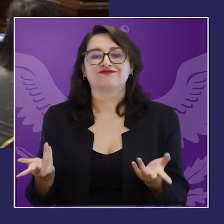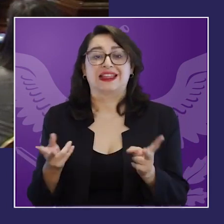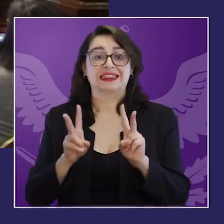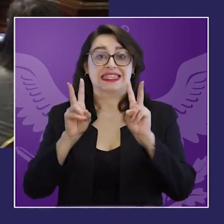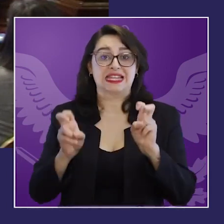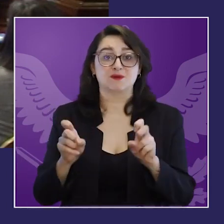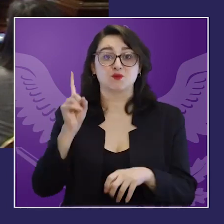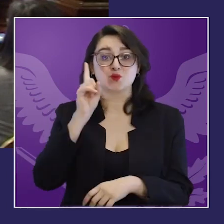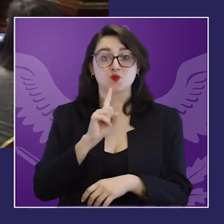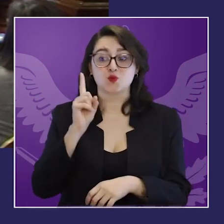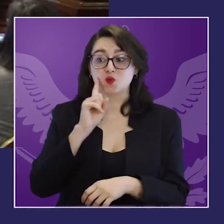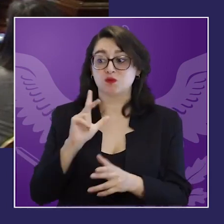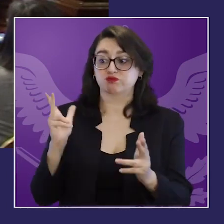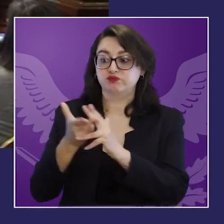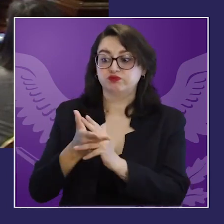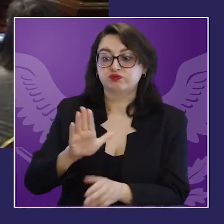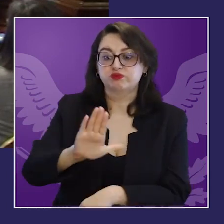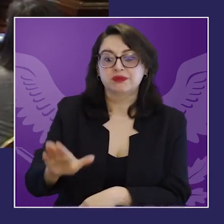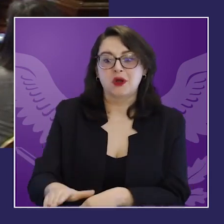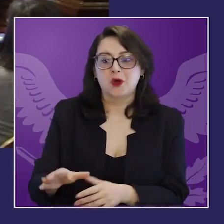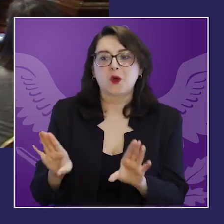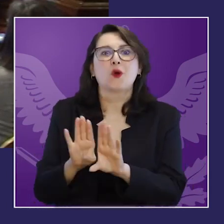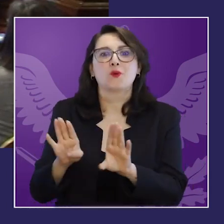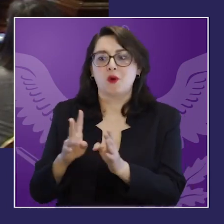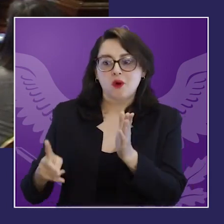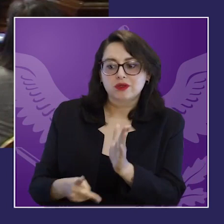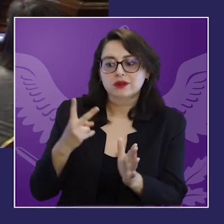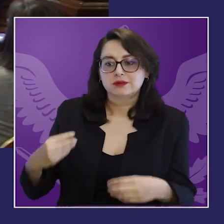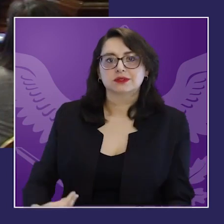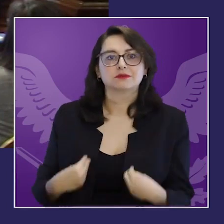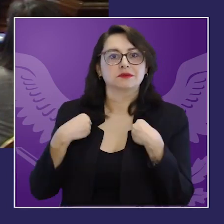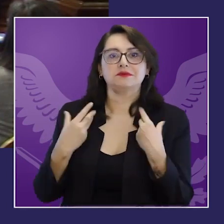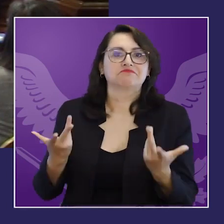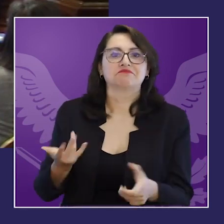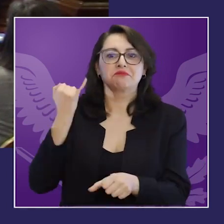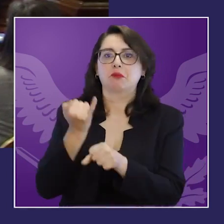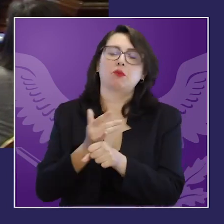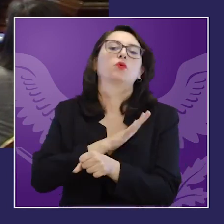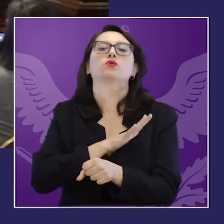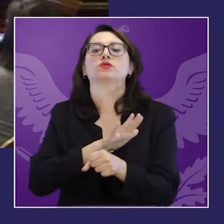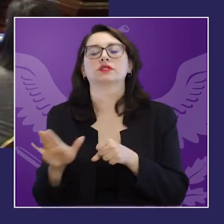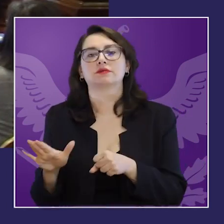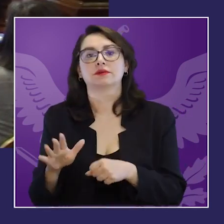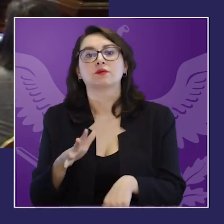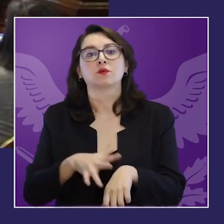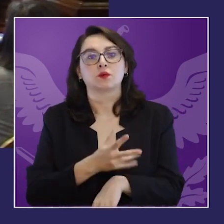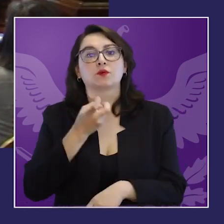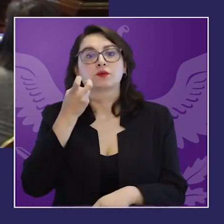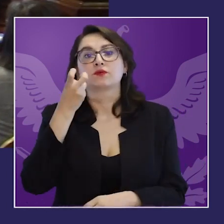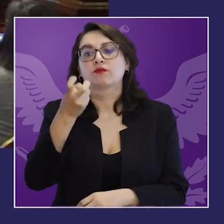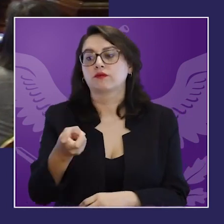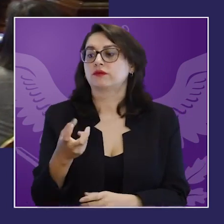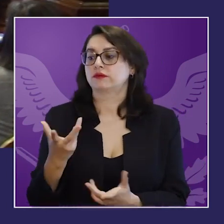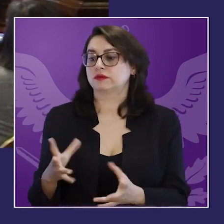violación de derechos humanos. Por supuesto, en casos de feminicidios esto no es posible. Por tanto, en el caso